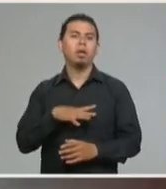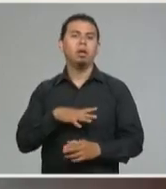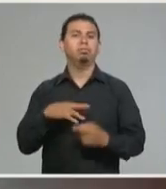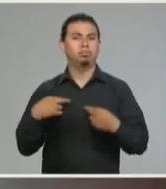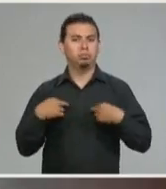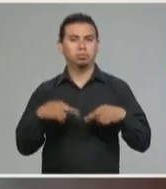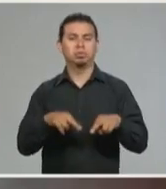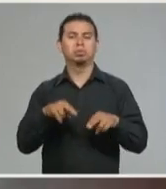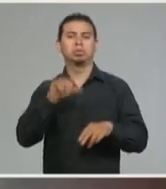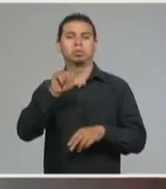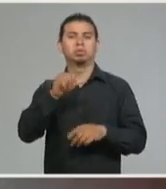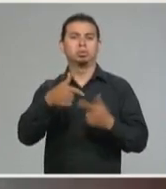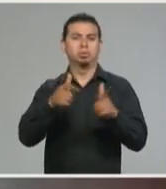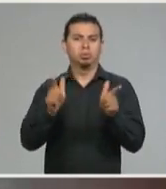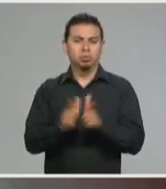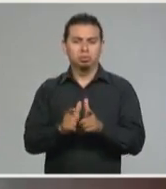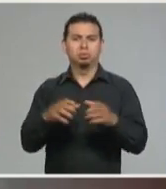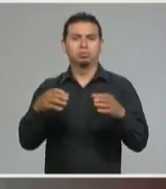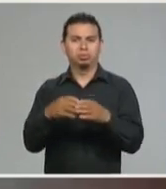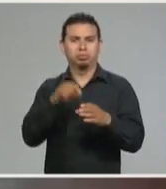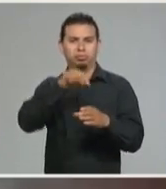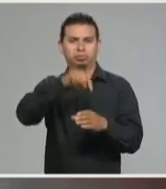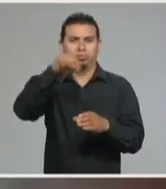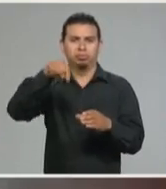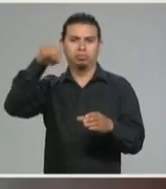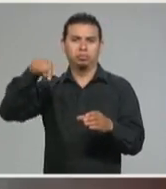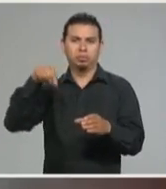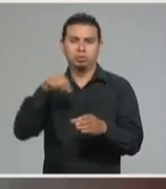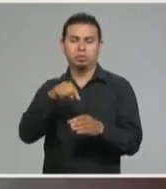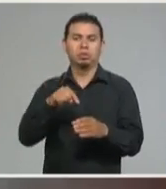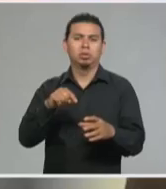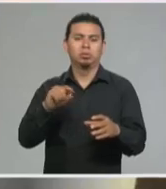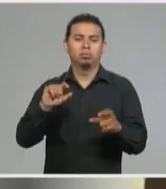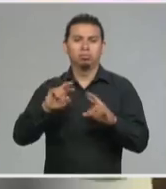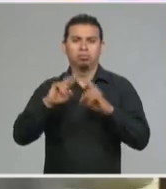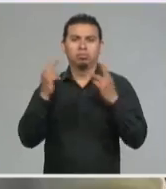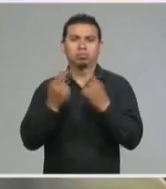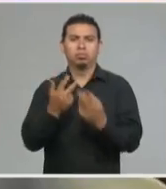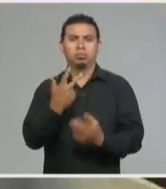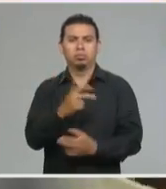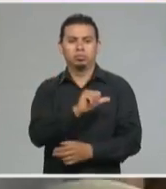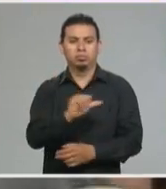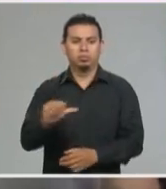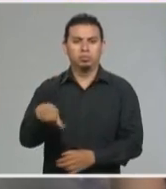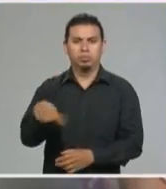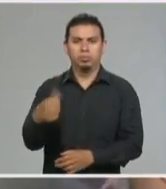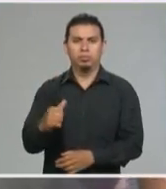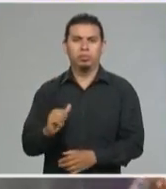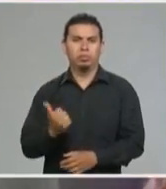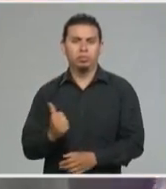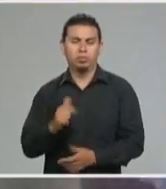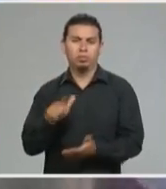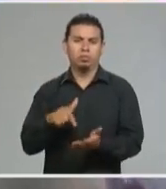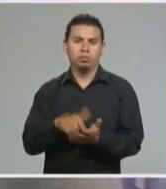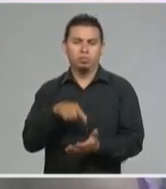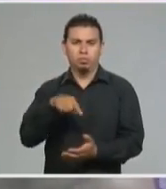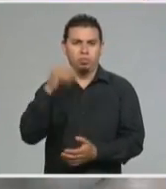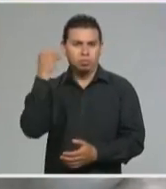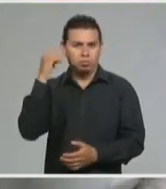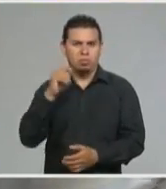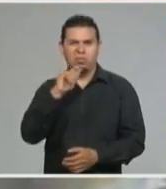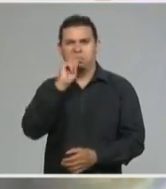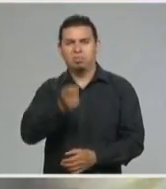de 16 grupos étnicos en el estado de Oaxaca que habrán de reunirse del 8 al 11 de agosto aquí en la ciudad de